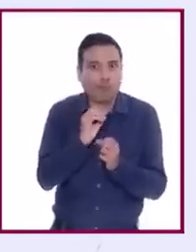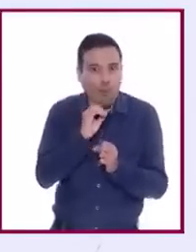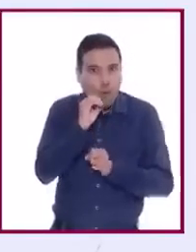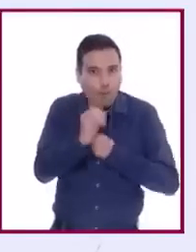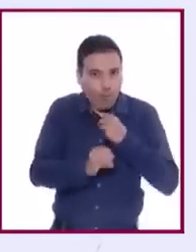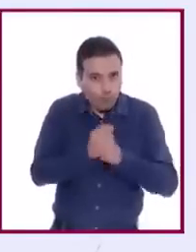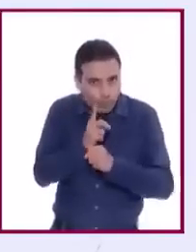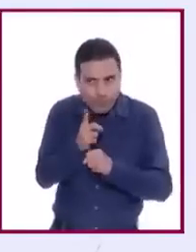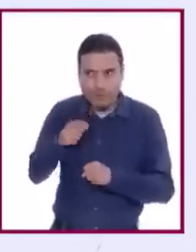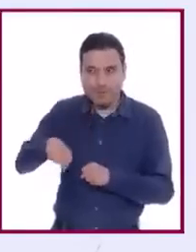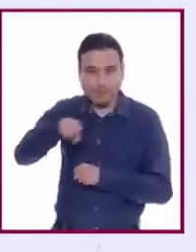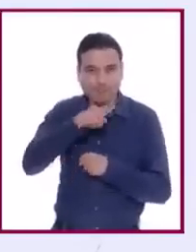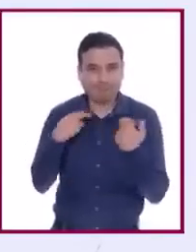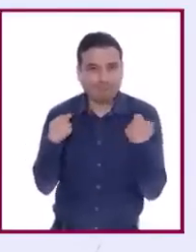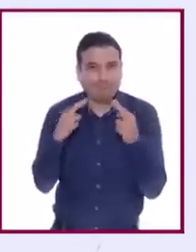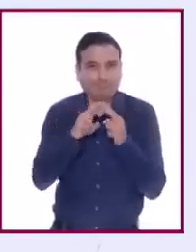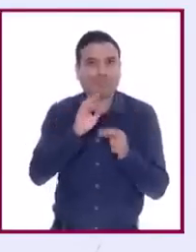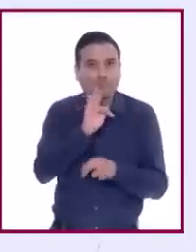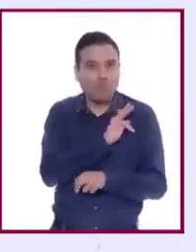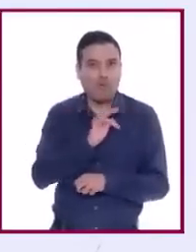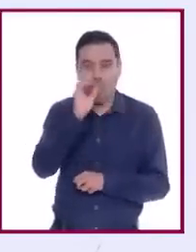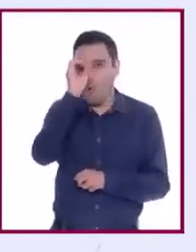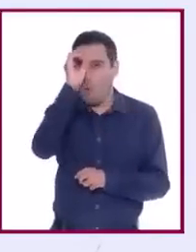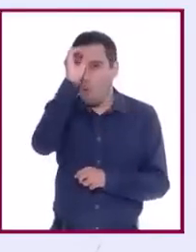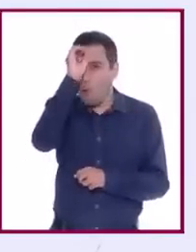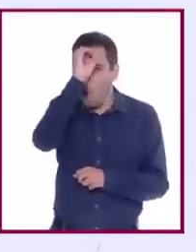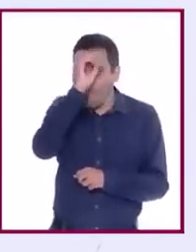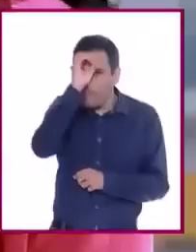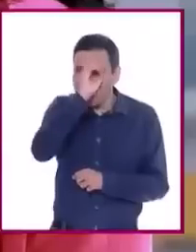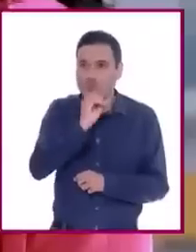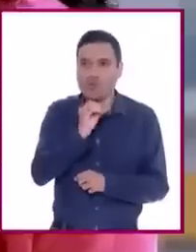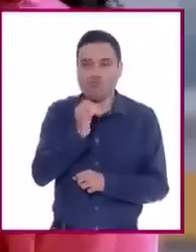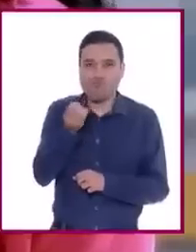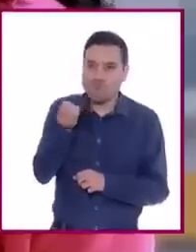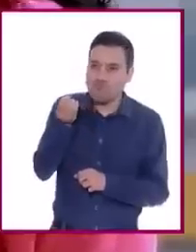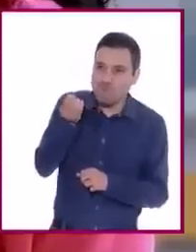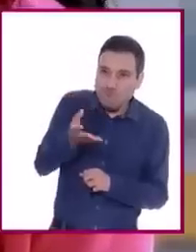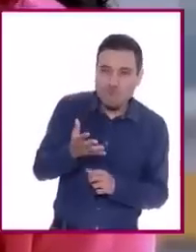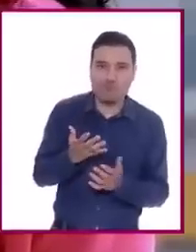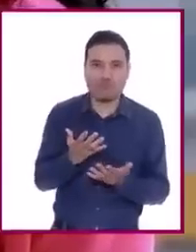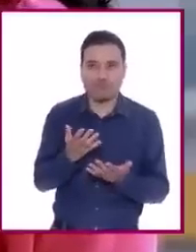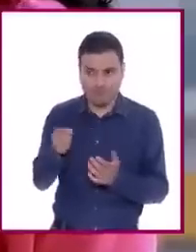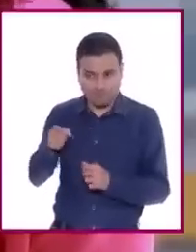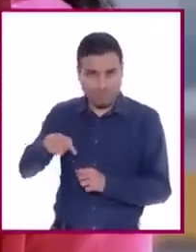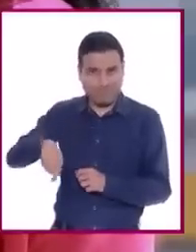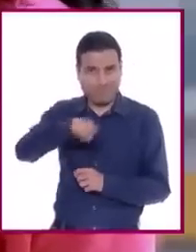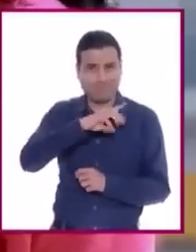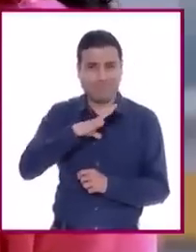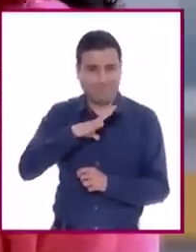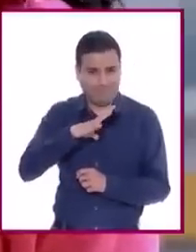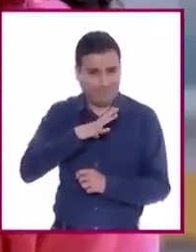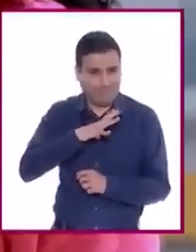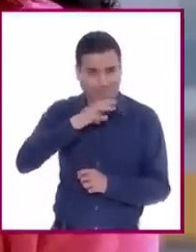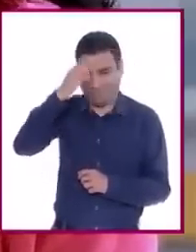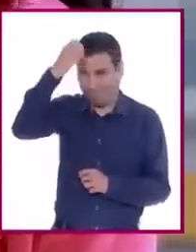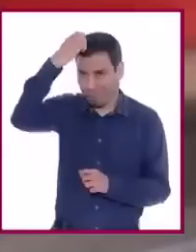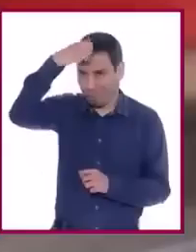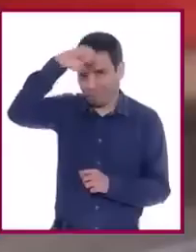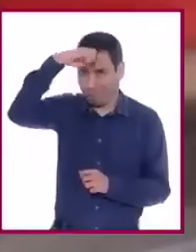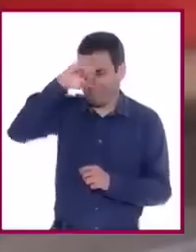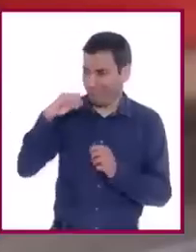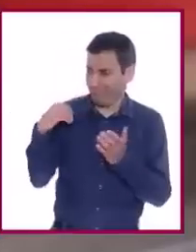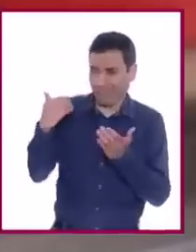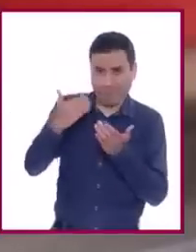y podamos aportar esas experiencias y esos conocimientos que hemos forjado a lo largo de nuestra experiencia profesional